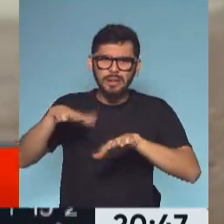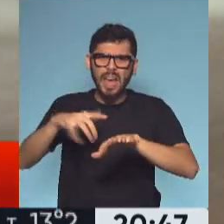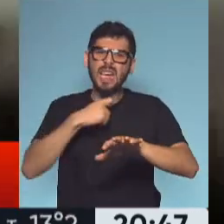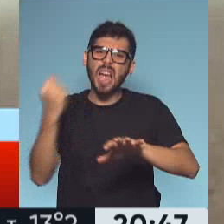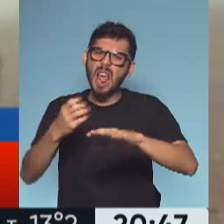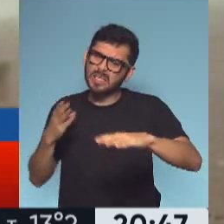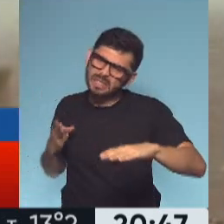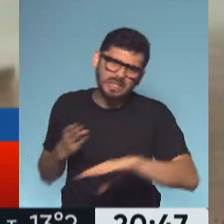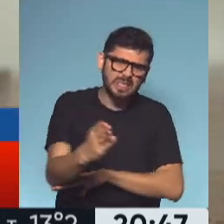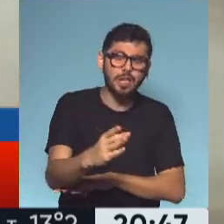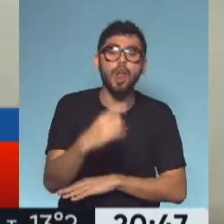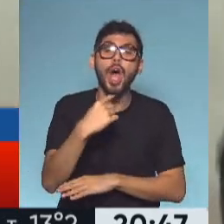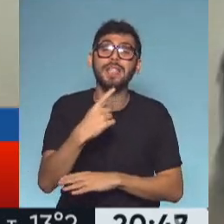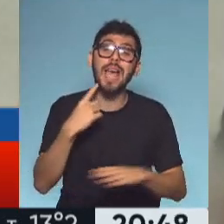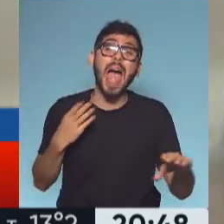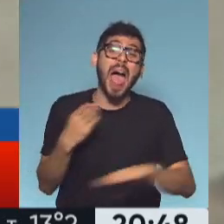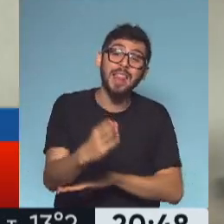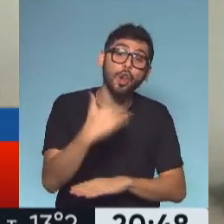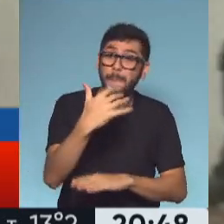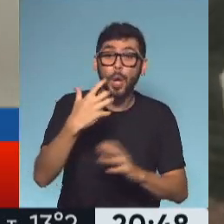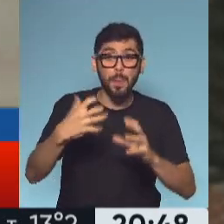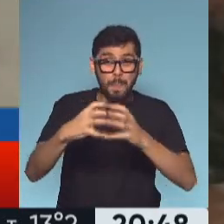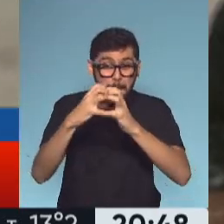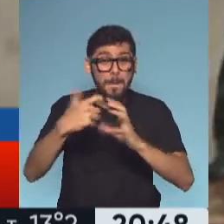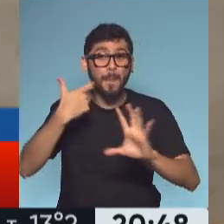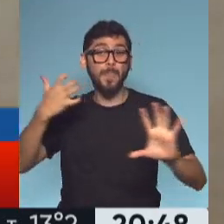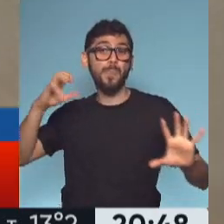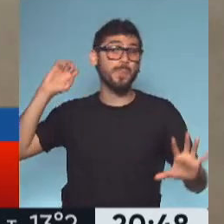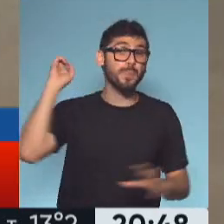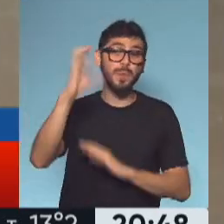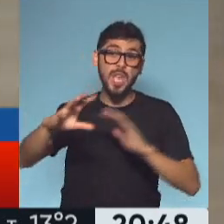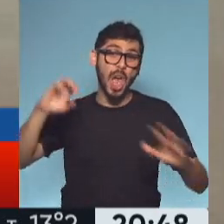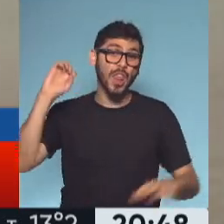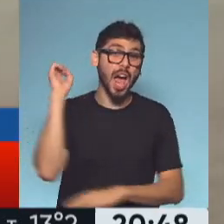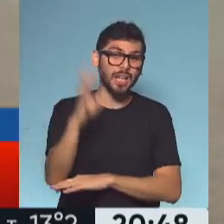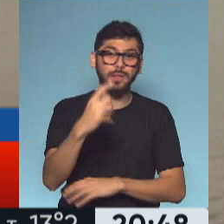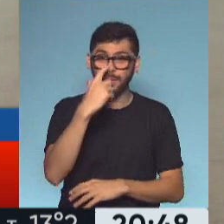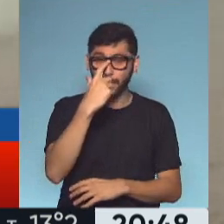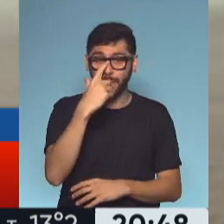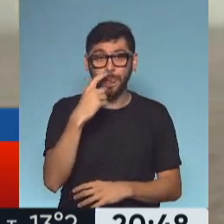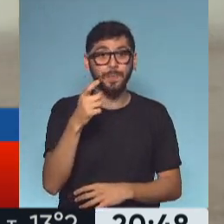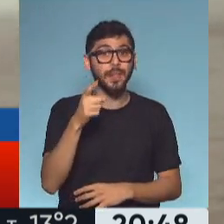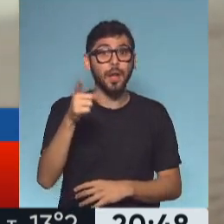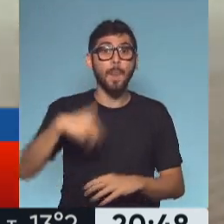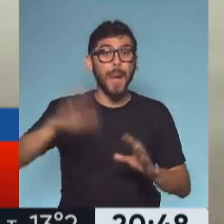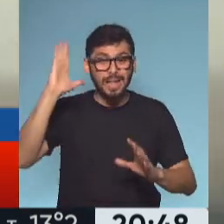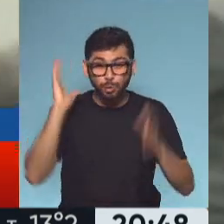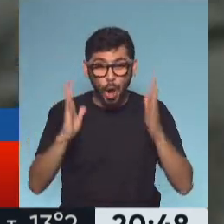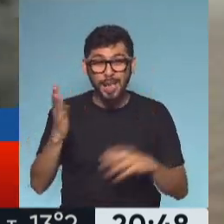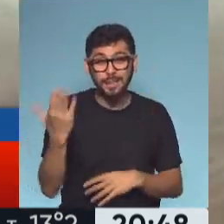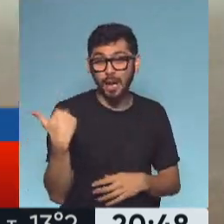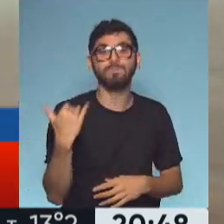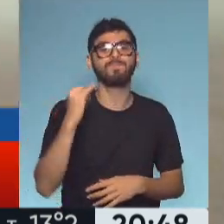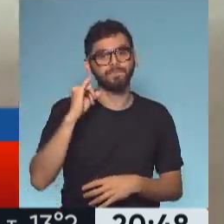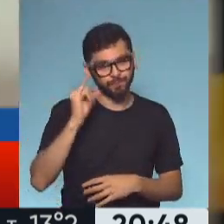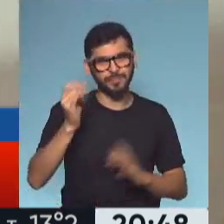Yo no sé si efectivamente querían ingresar, pero tiraron piedras a las puertas y de hecho hay imágenes. La jornada de mayor violencia, ¿no? En cuanto